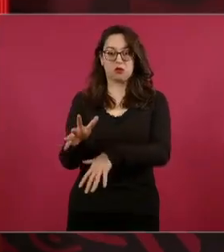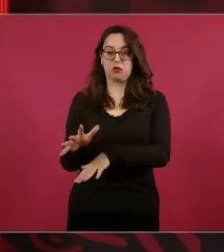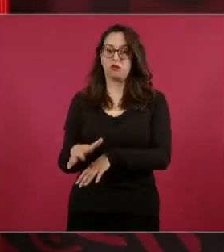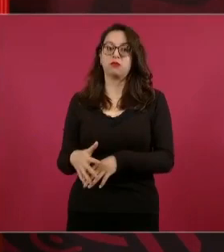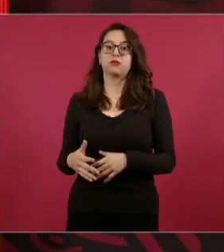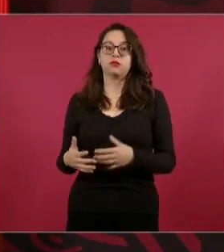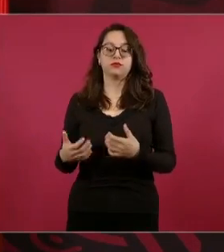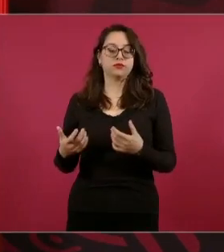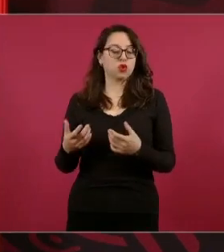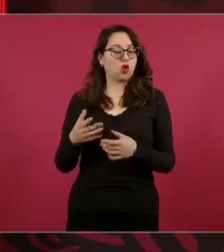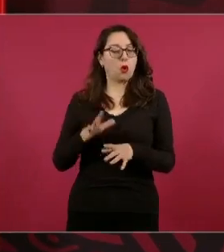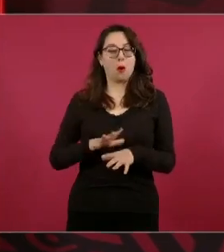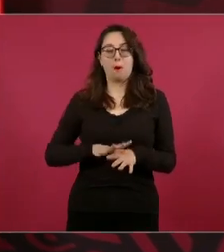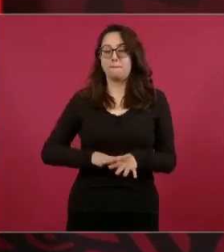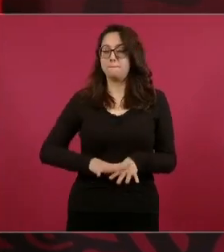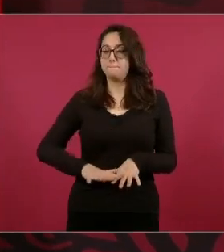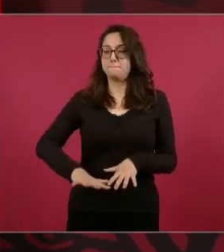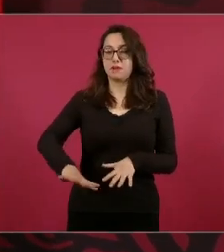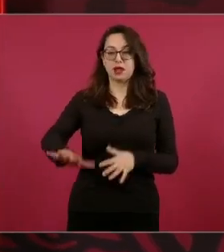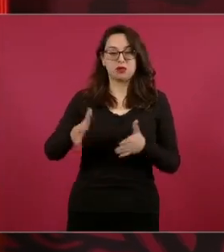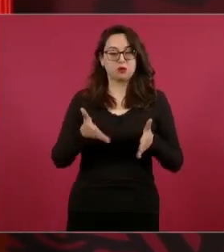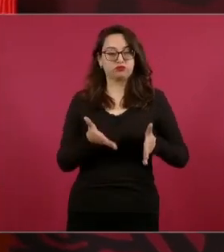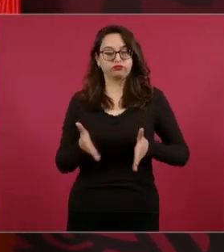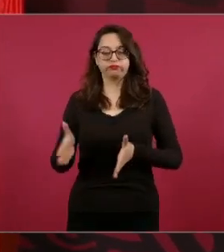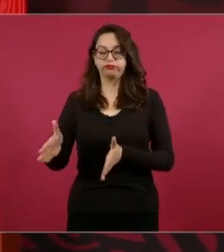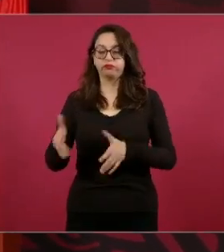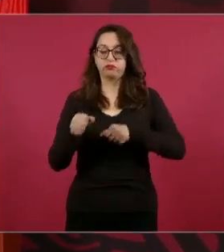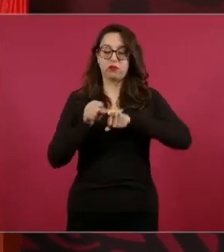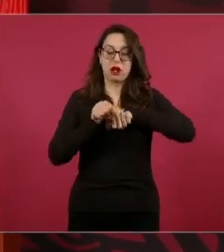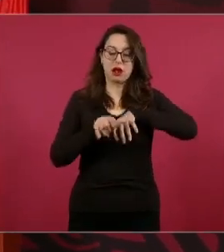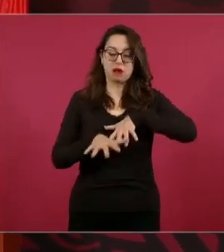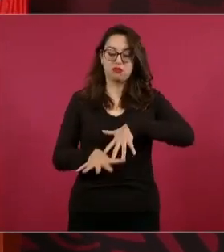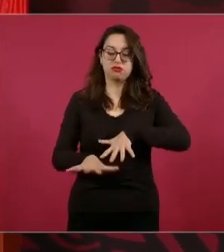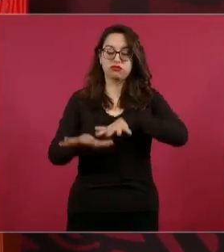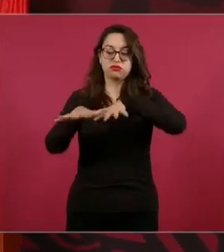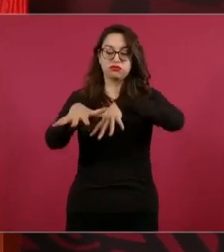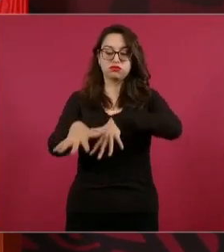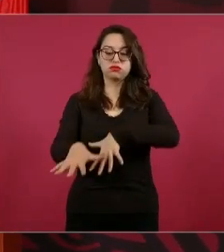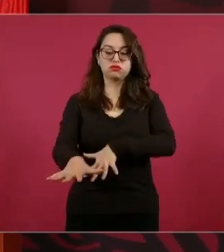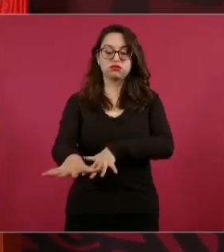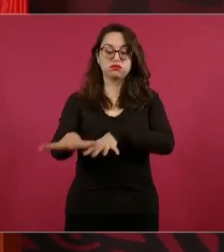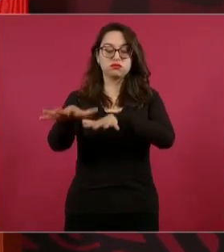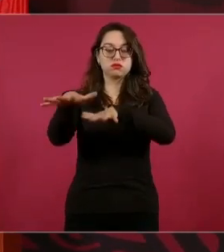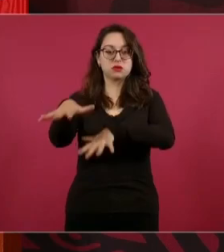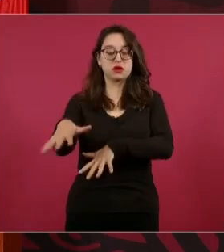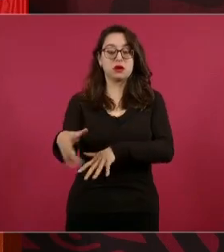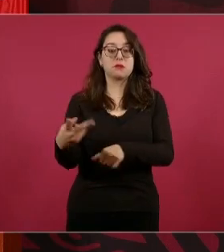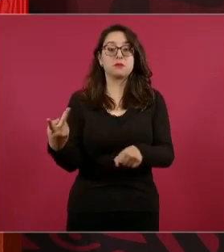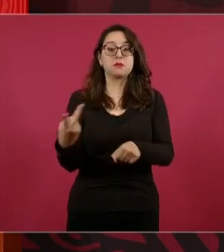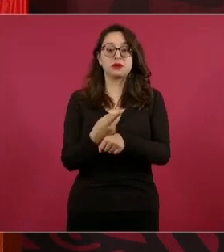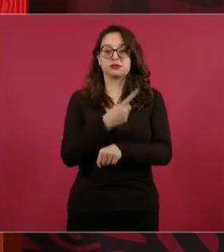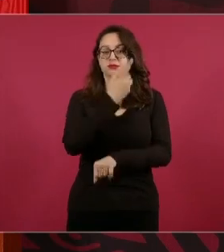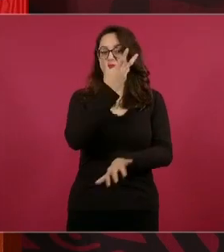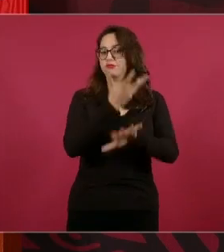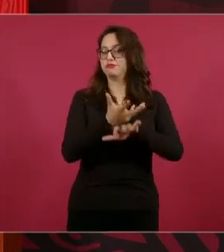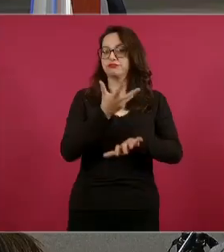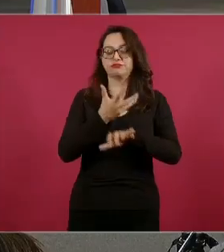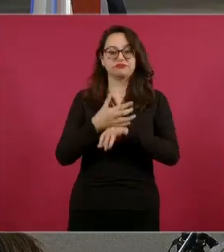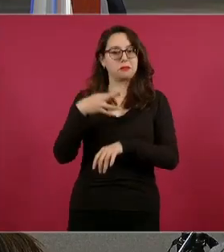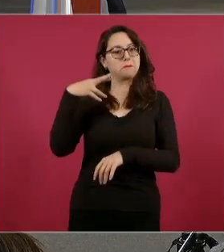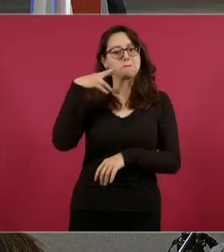toda la franja del canal, pasa a formar parte de Estados